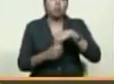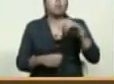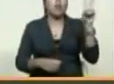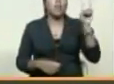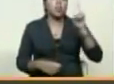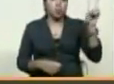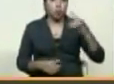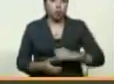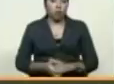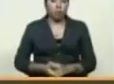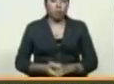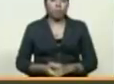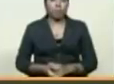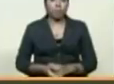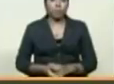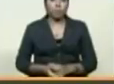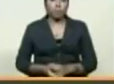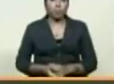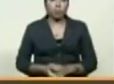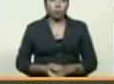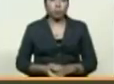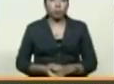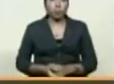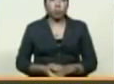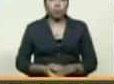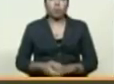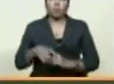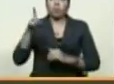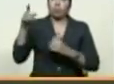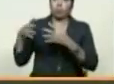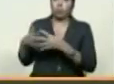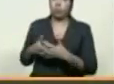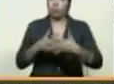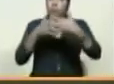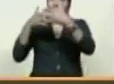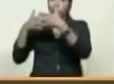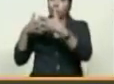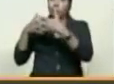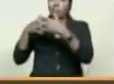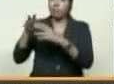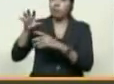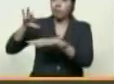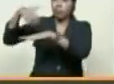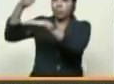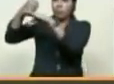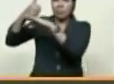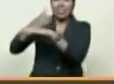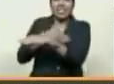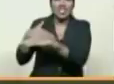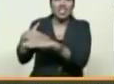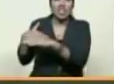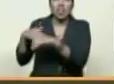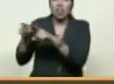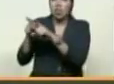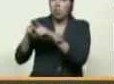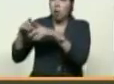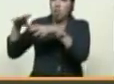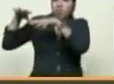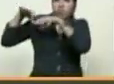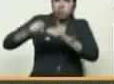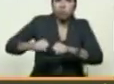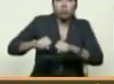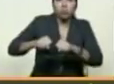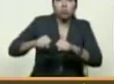Venezuela, de las pretensiones imperiales de querer poner sus garras sobre nuestras tierras, sobre